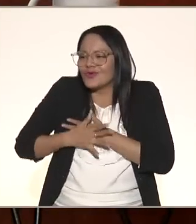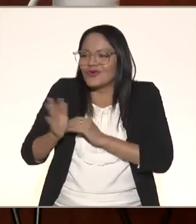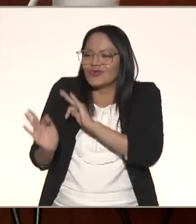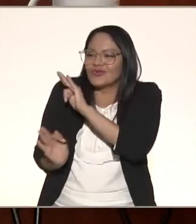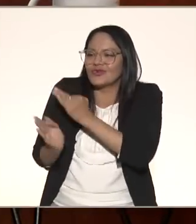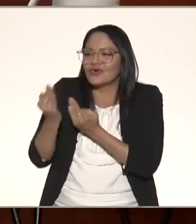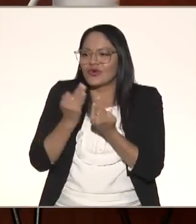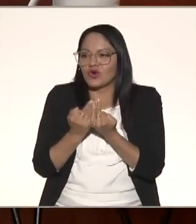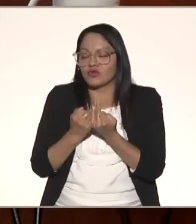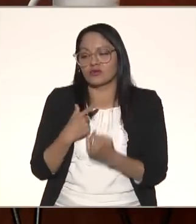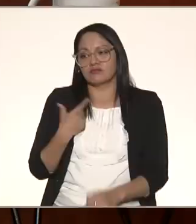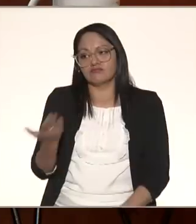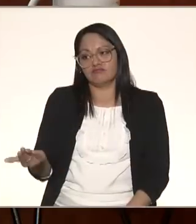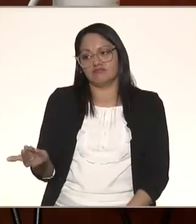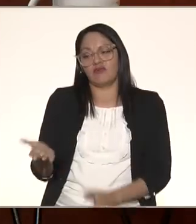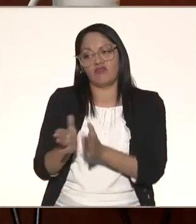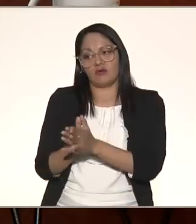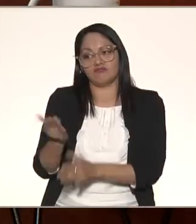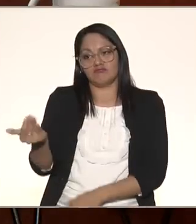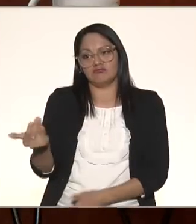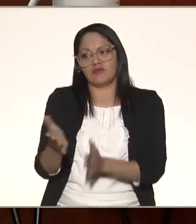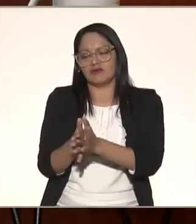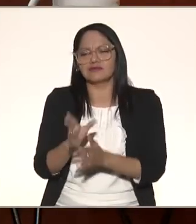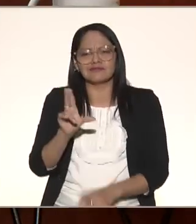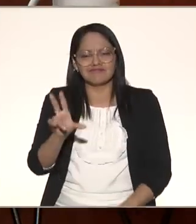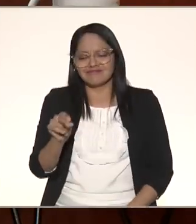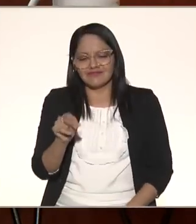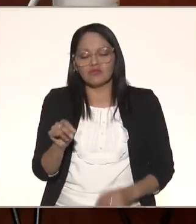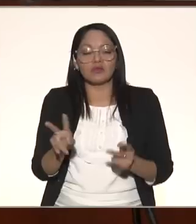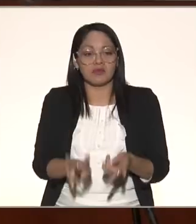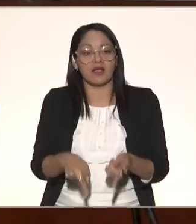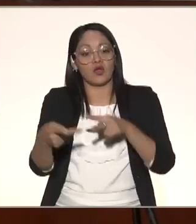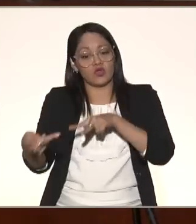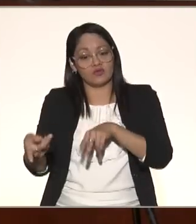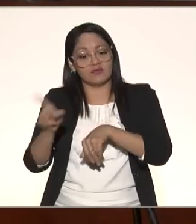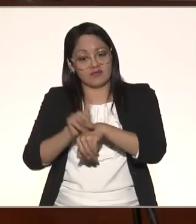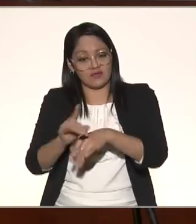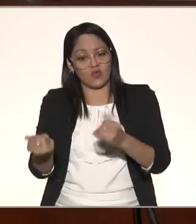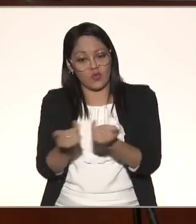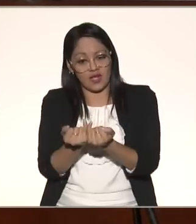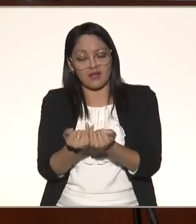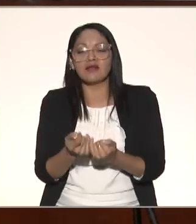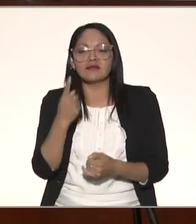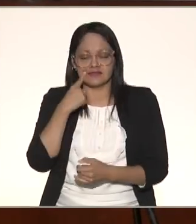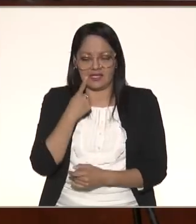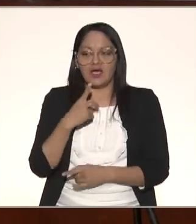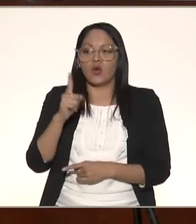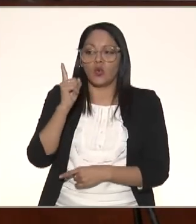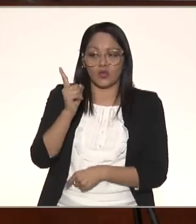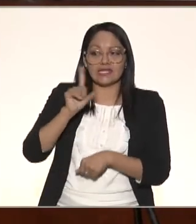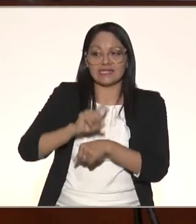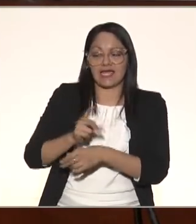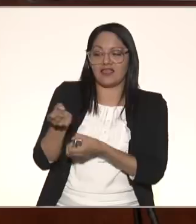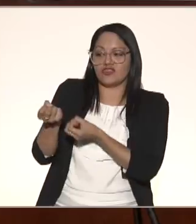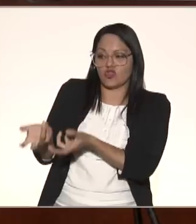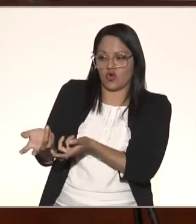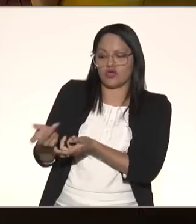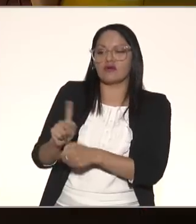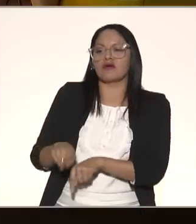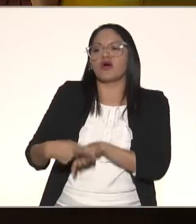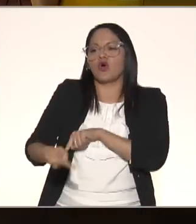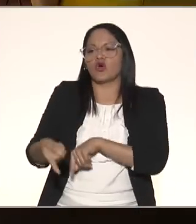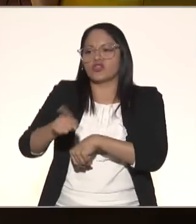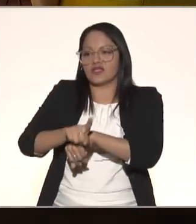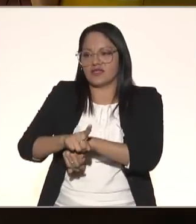para cobrárselo y entonces al otro día yo vuelvo a hacer otra cosa un día doy un recibo un día doy un día